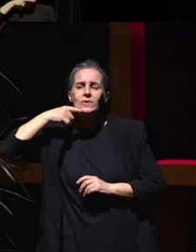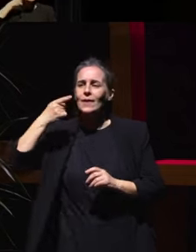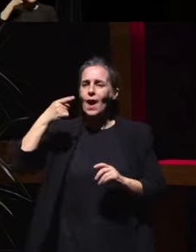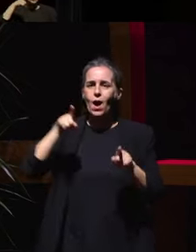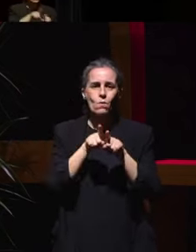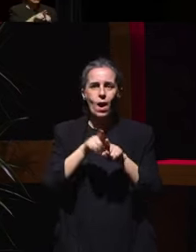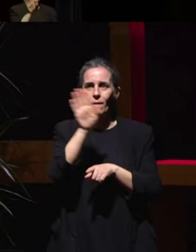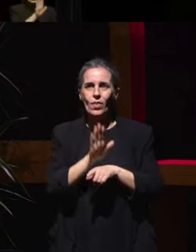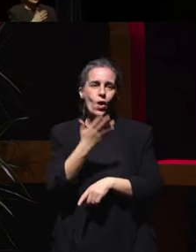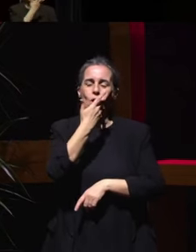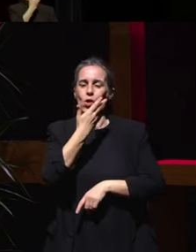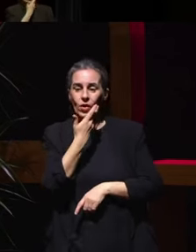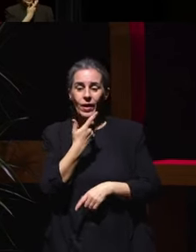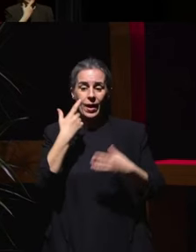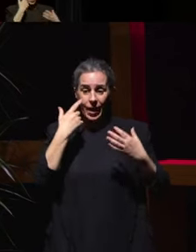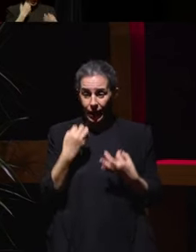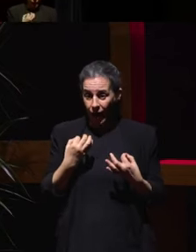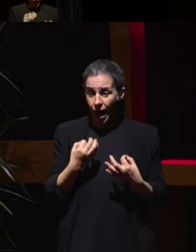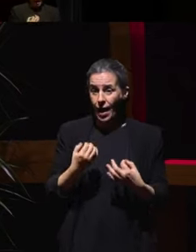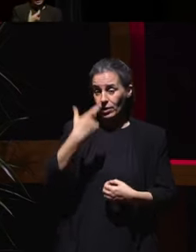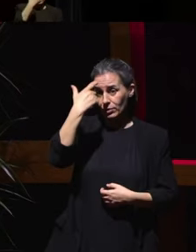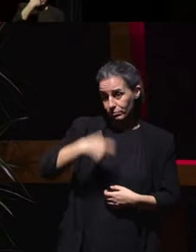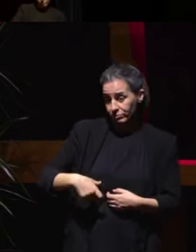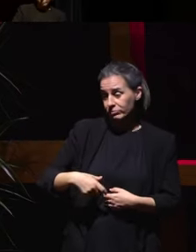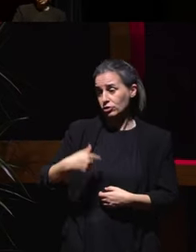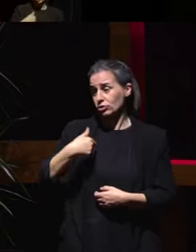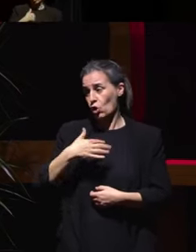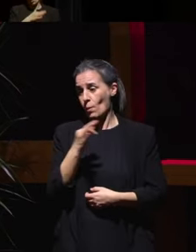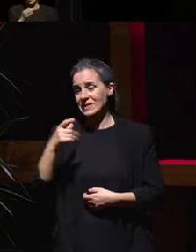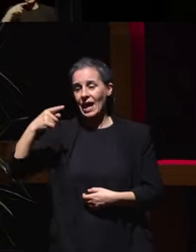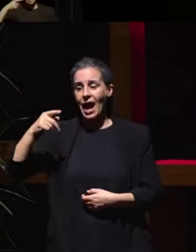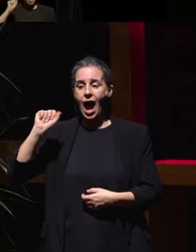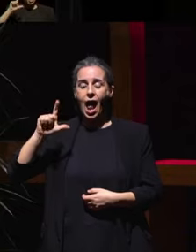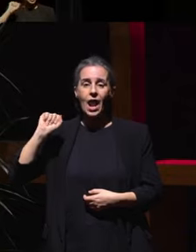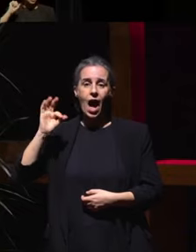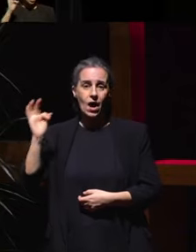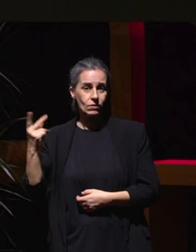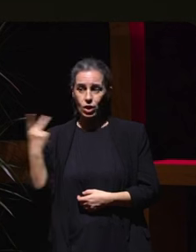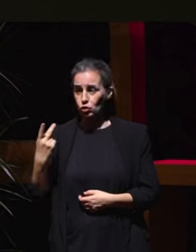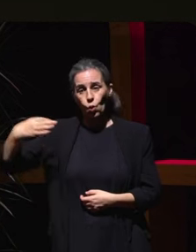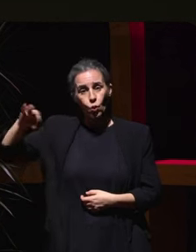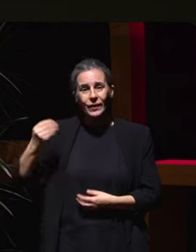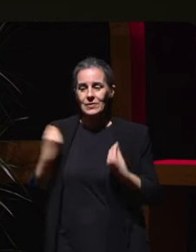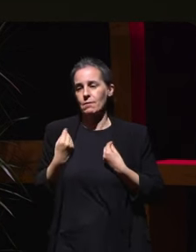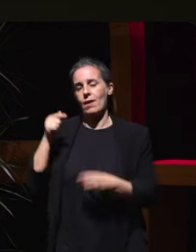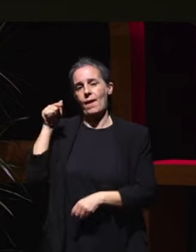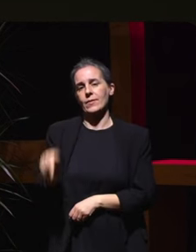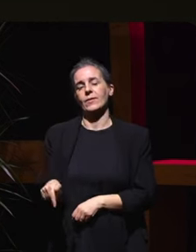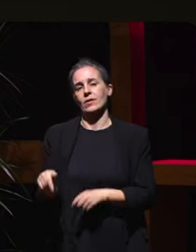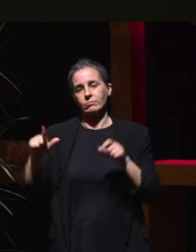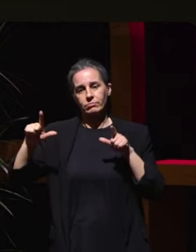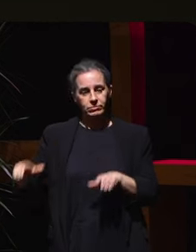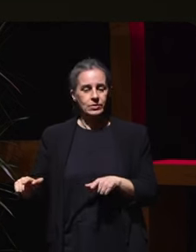foro quizás Calaf y yo somos las únicas que hemos vivido allí. Y esto es así. Los grandes puestos directivos,